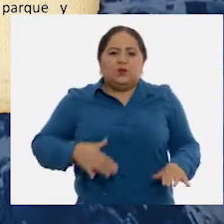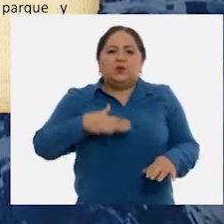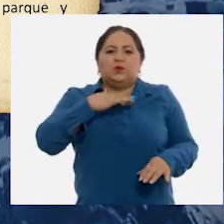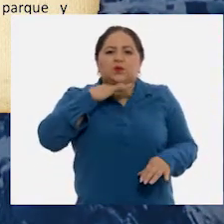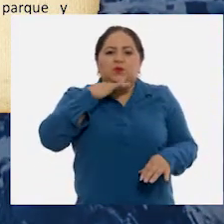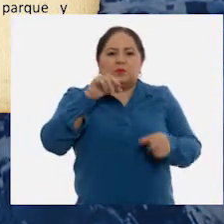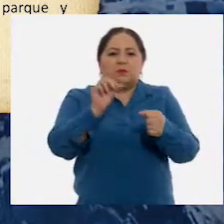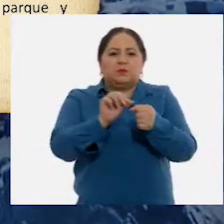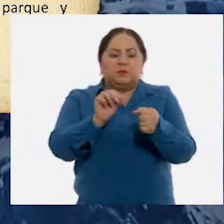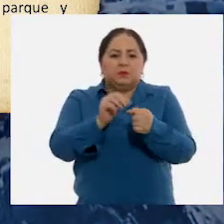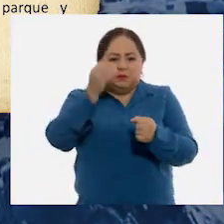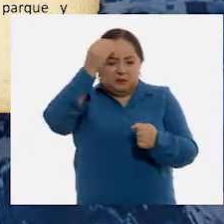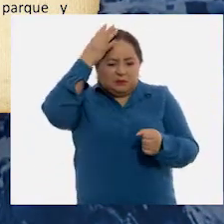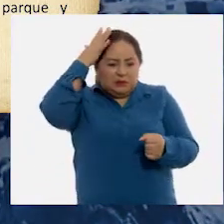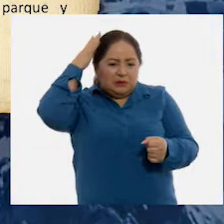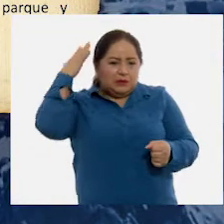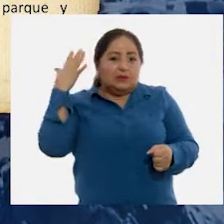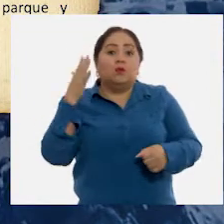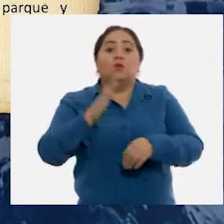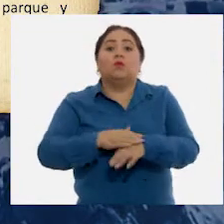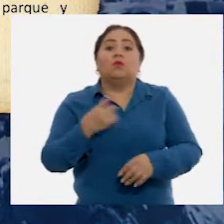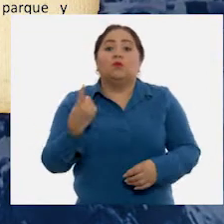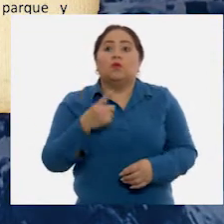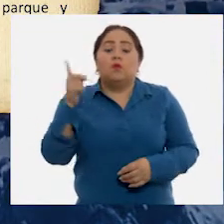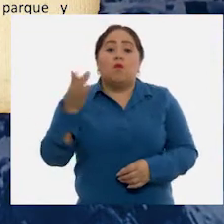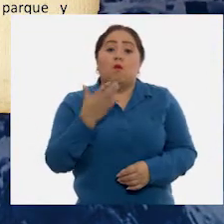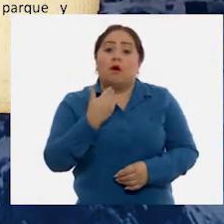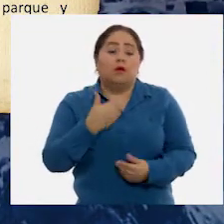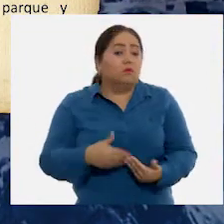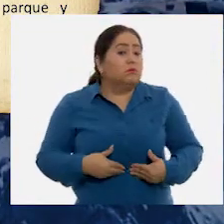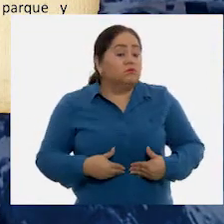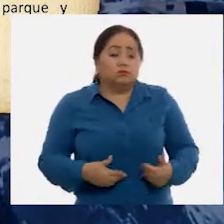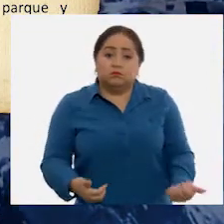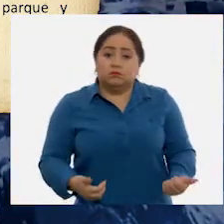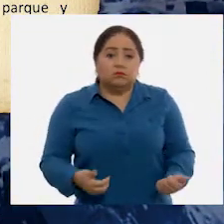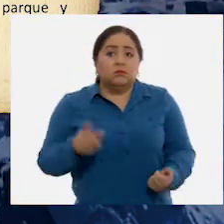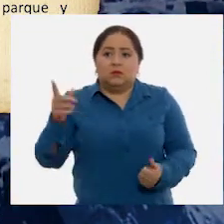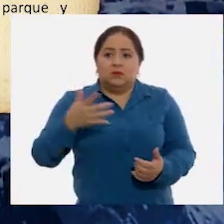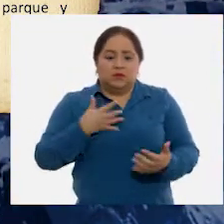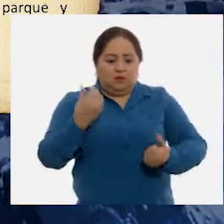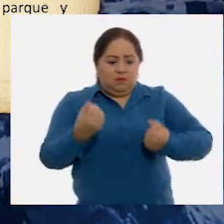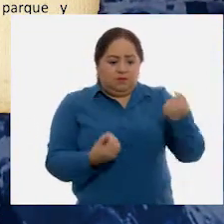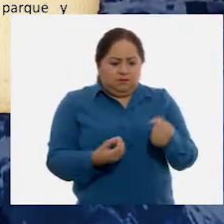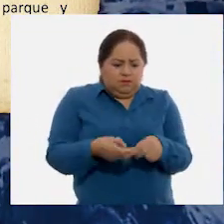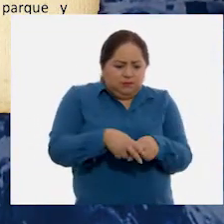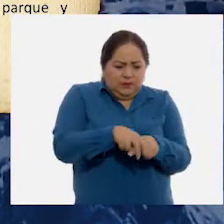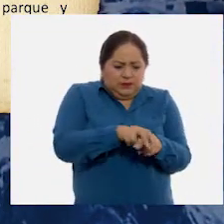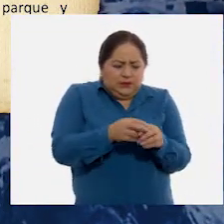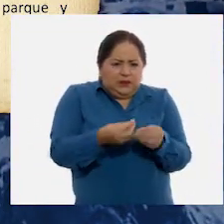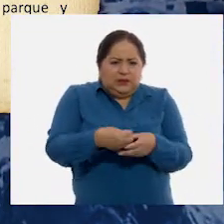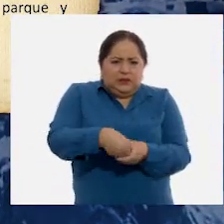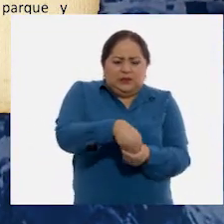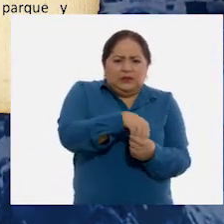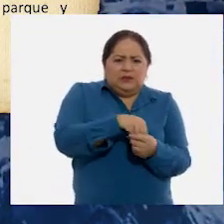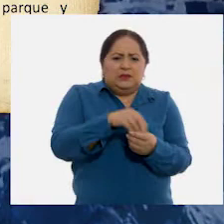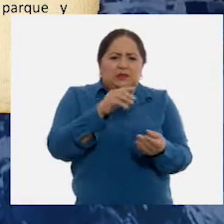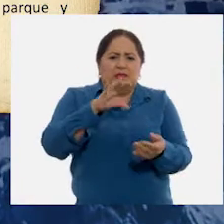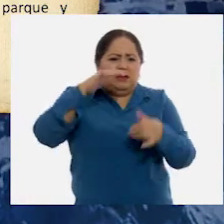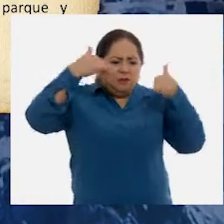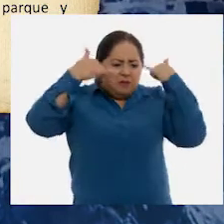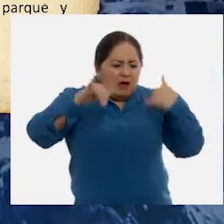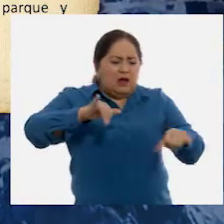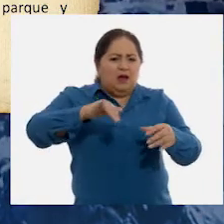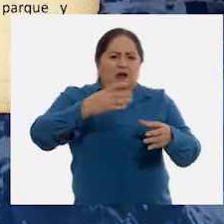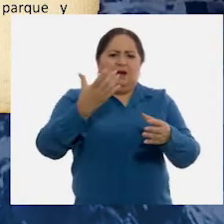y empiojados. Porque ahí no hay hambre, traen sus carros apretados de bueyes, carneros,